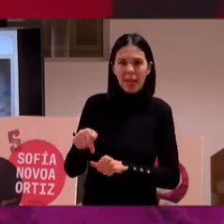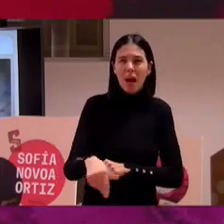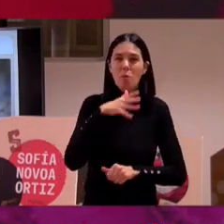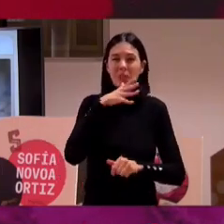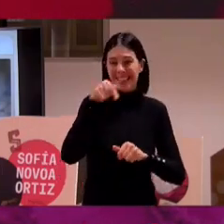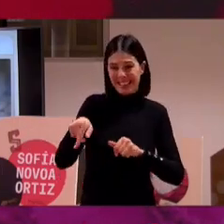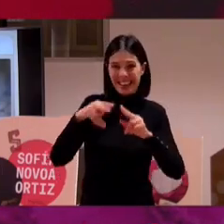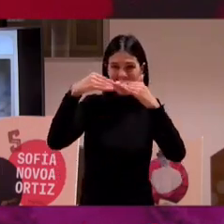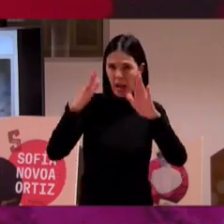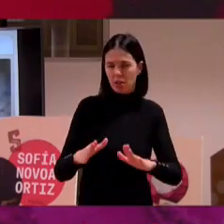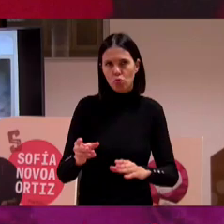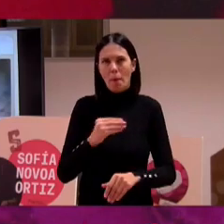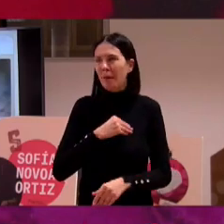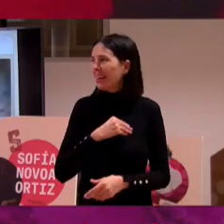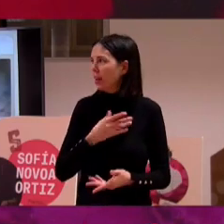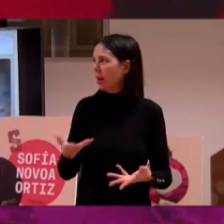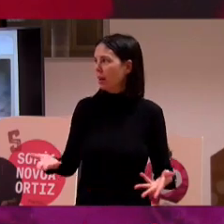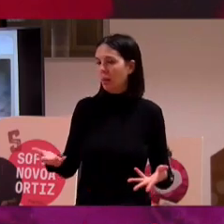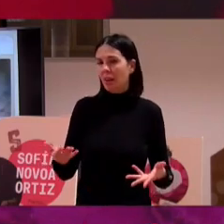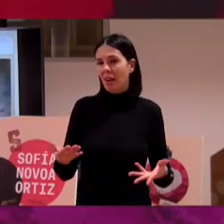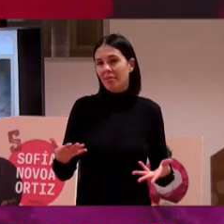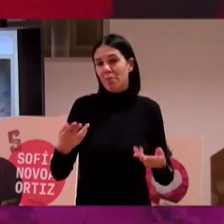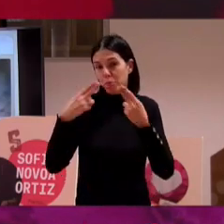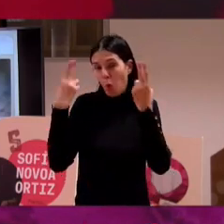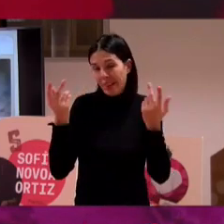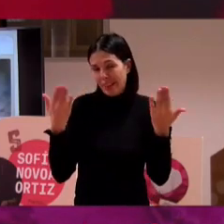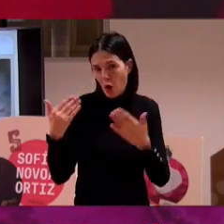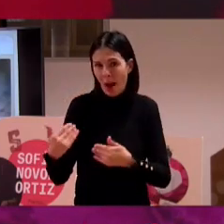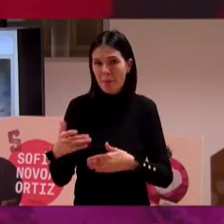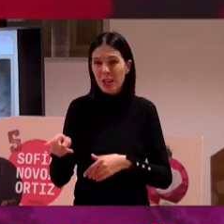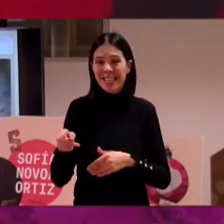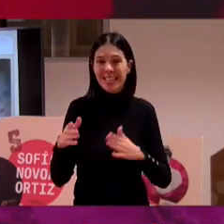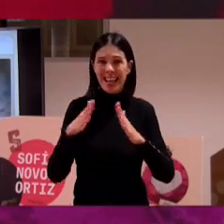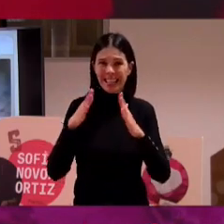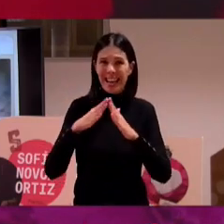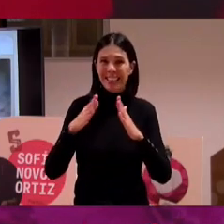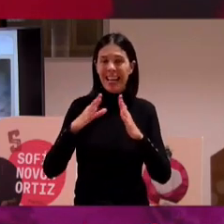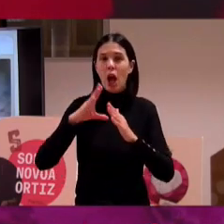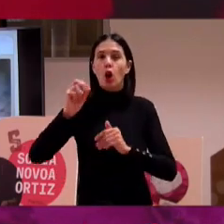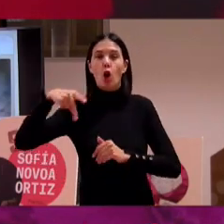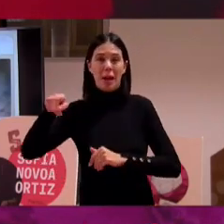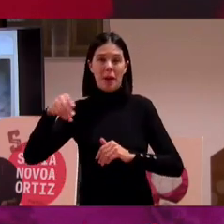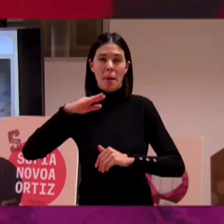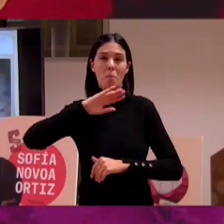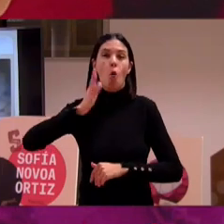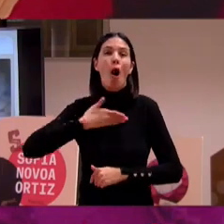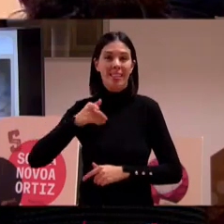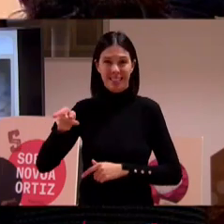casa, que é unha pena que non este en manos públicas, esa casa de Moaña do Con,